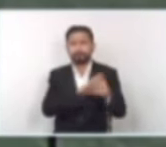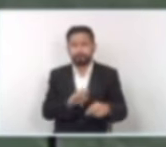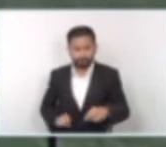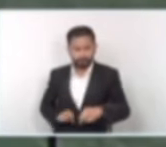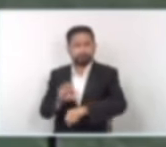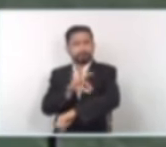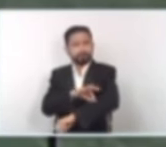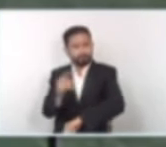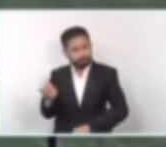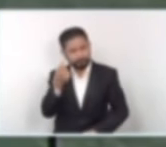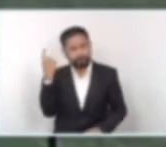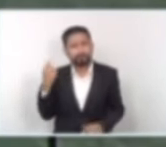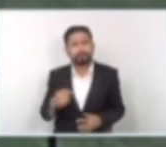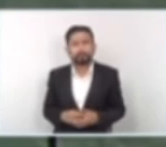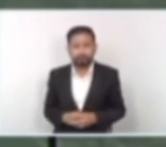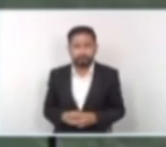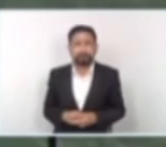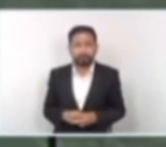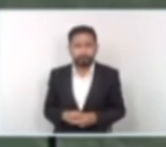por sí mismo.